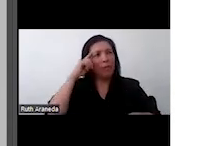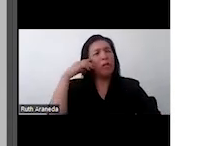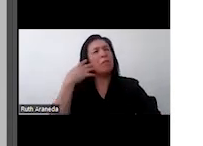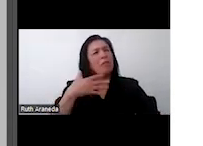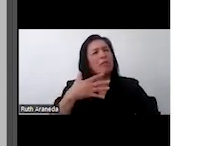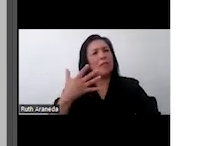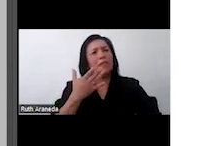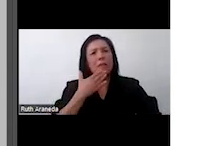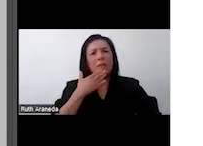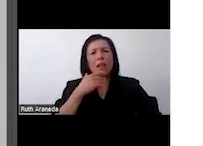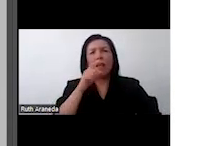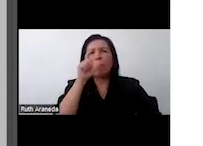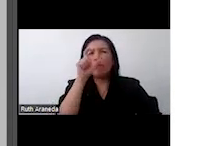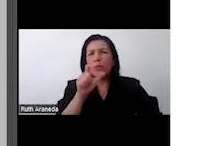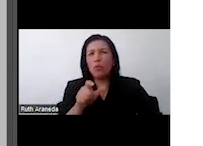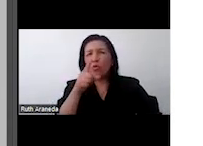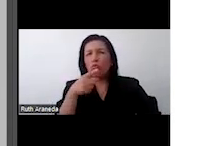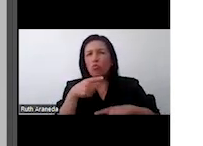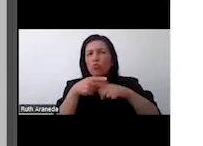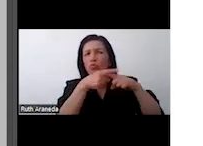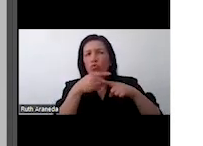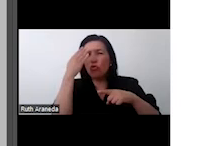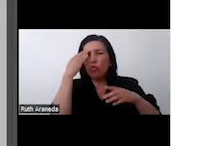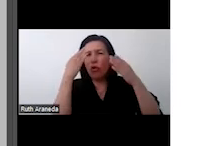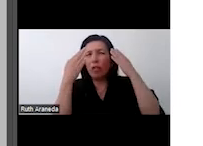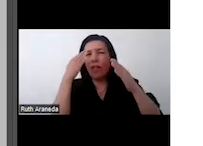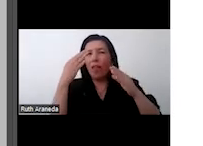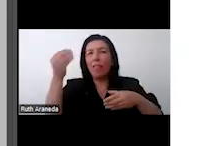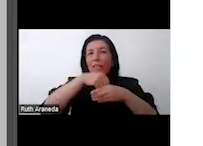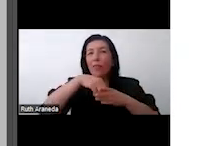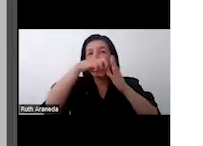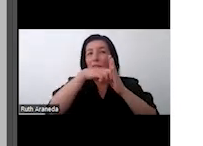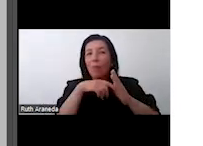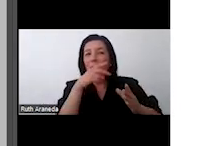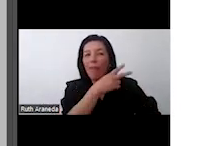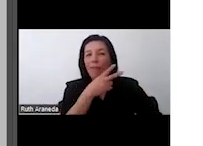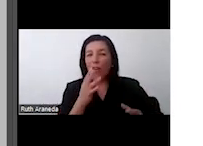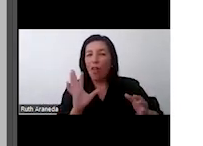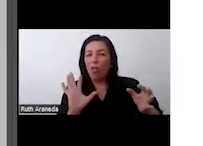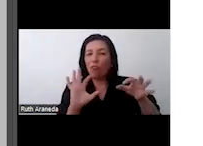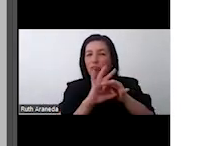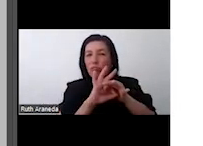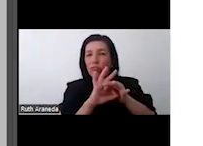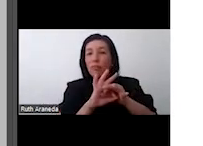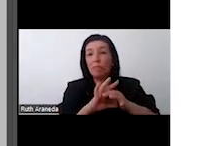estuviera alguien de la sociología dentro de este proyecto para vincular las dos áreas y que nos fuera un